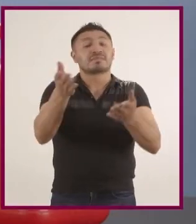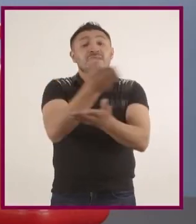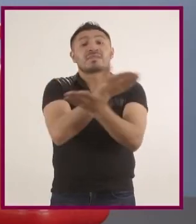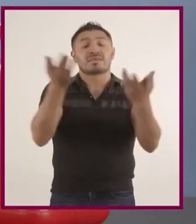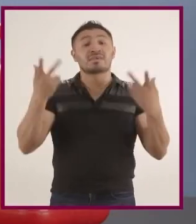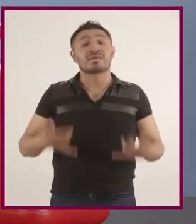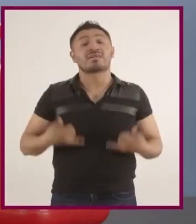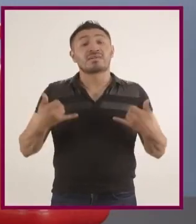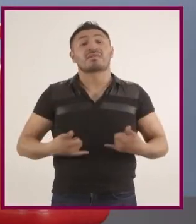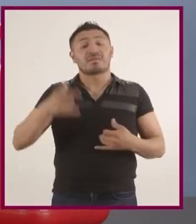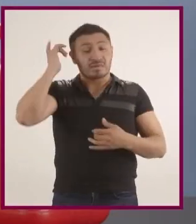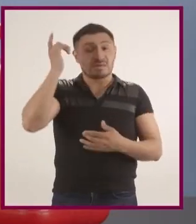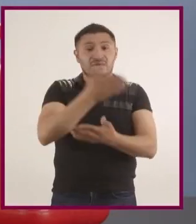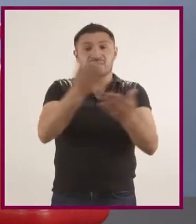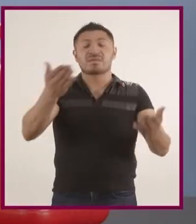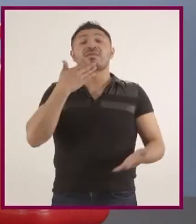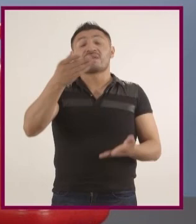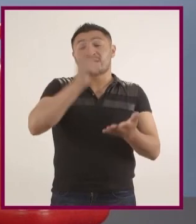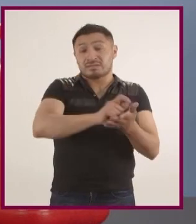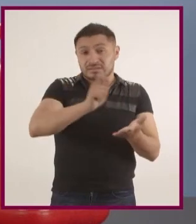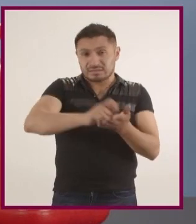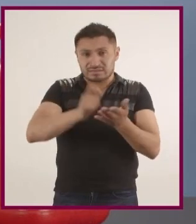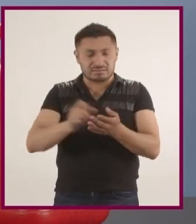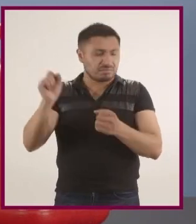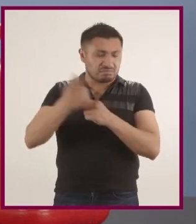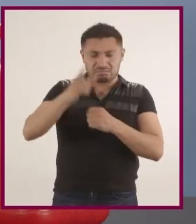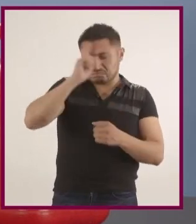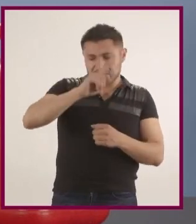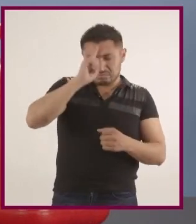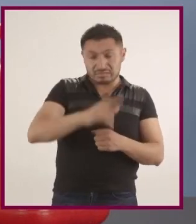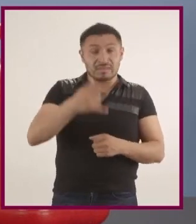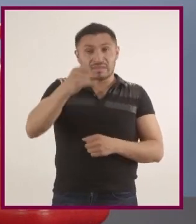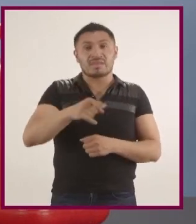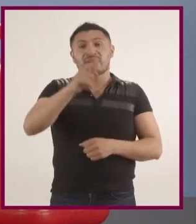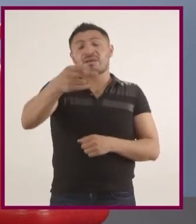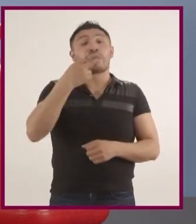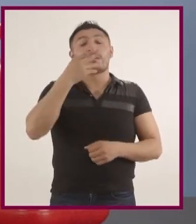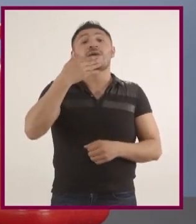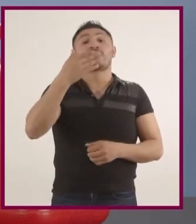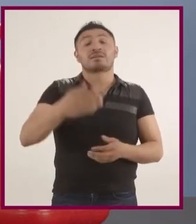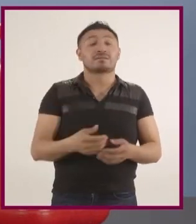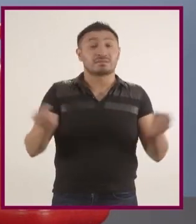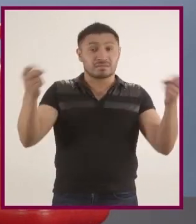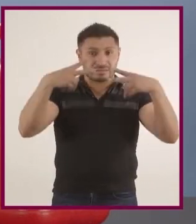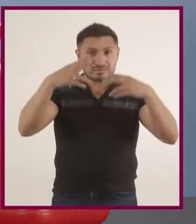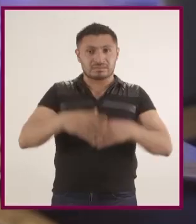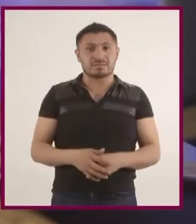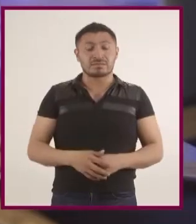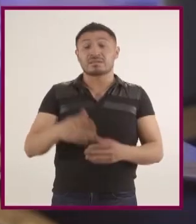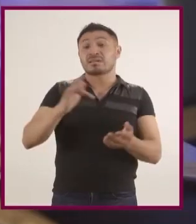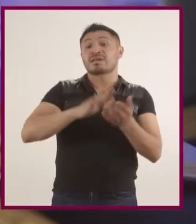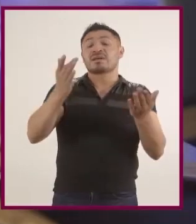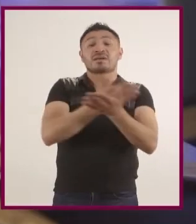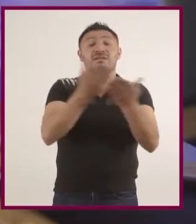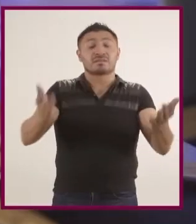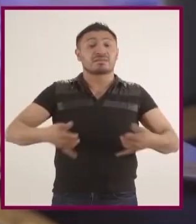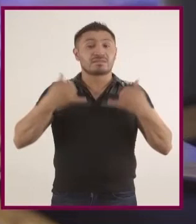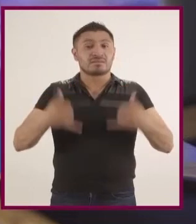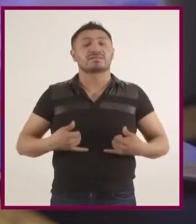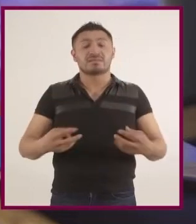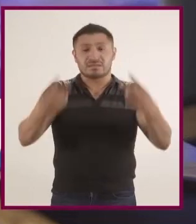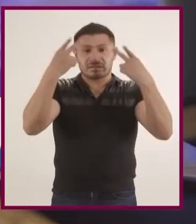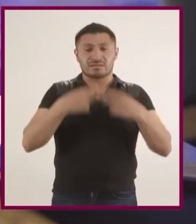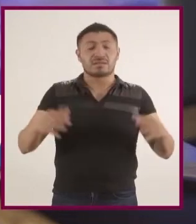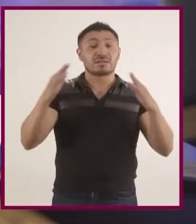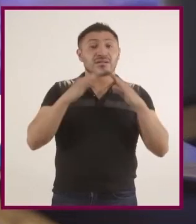jóvenes Espero hayan tomado nota de alguna recomendaciones y que les sean de utilidad hasta la próxima gracias a ustedes jóvenes